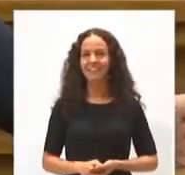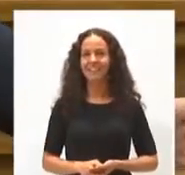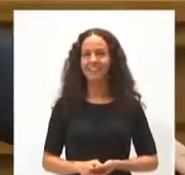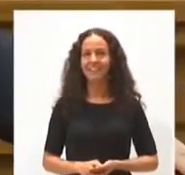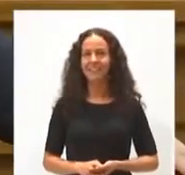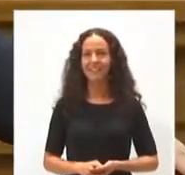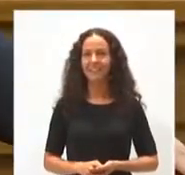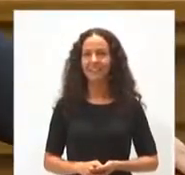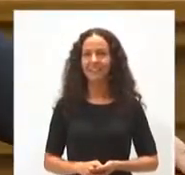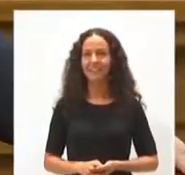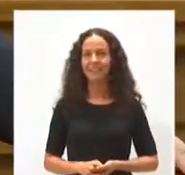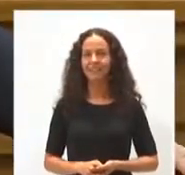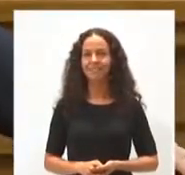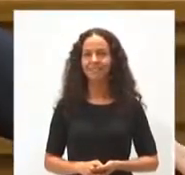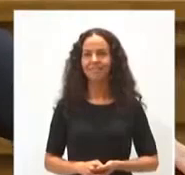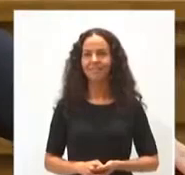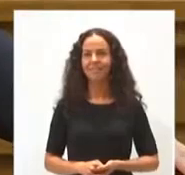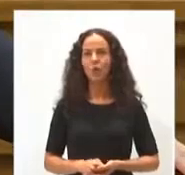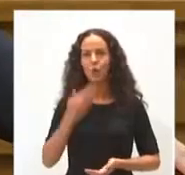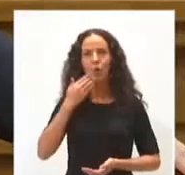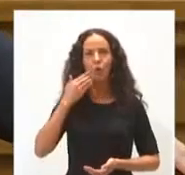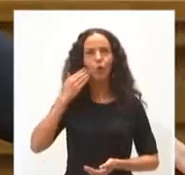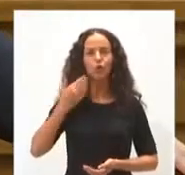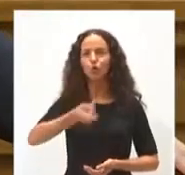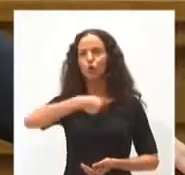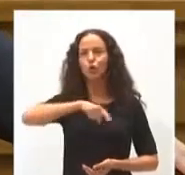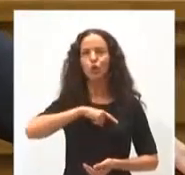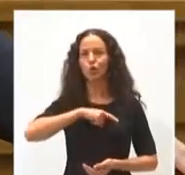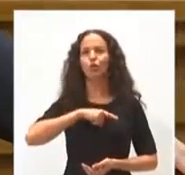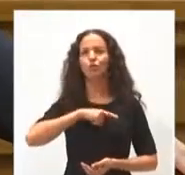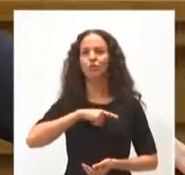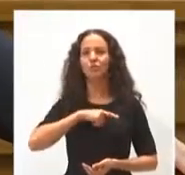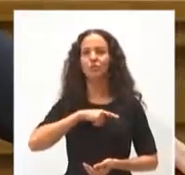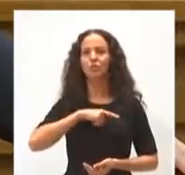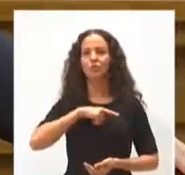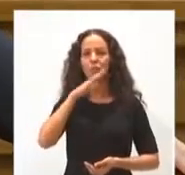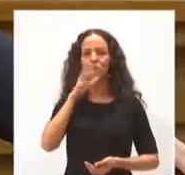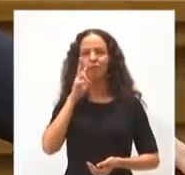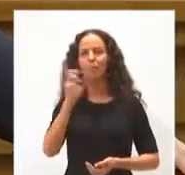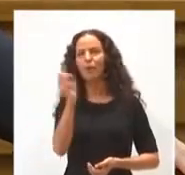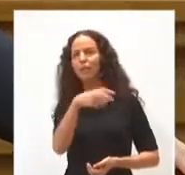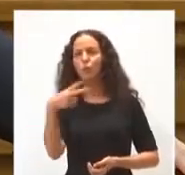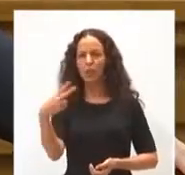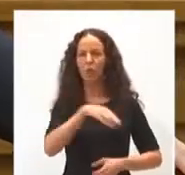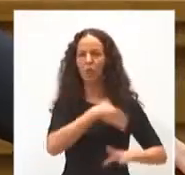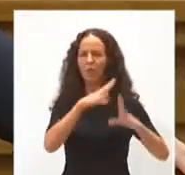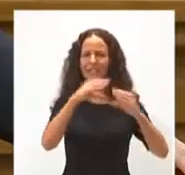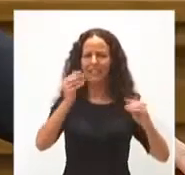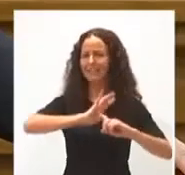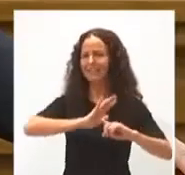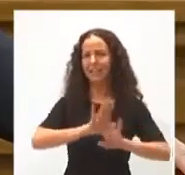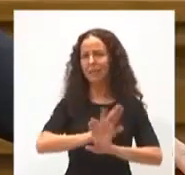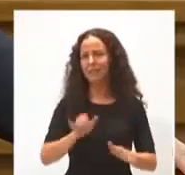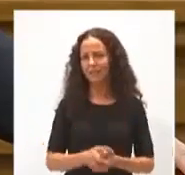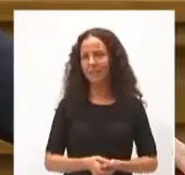y lo orgullosos que estamos de de los resultados en la universidad de castilla-la mancha'